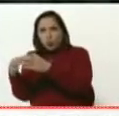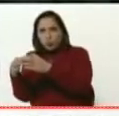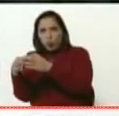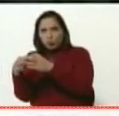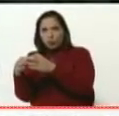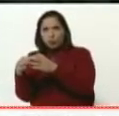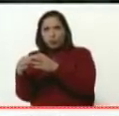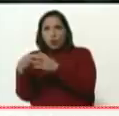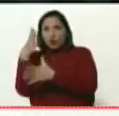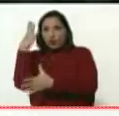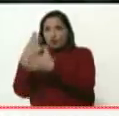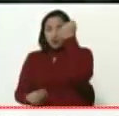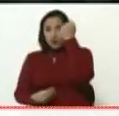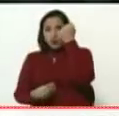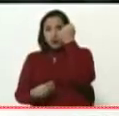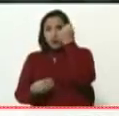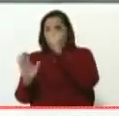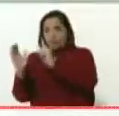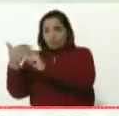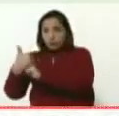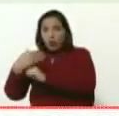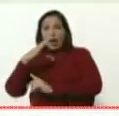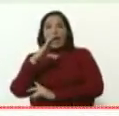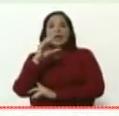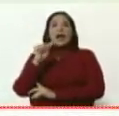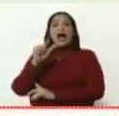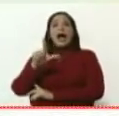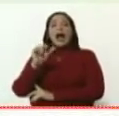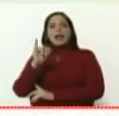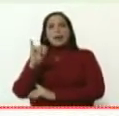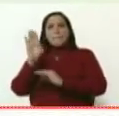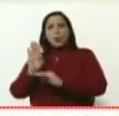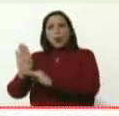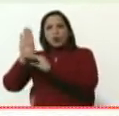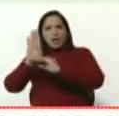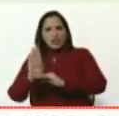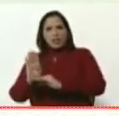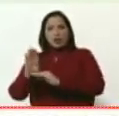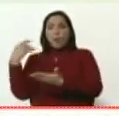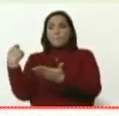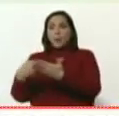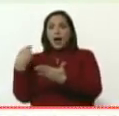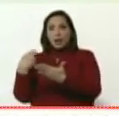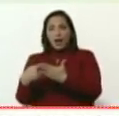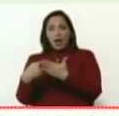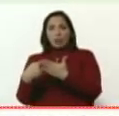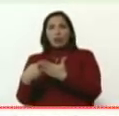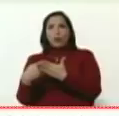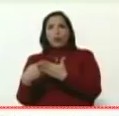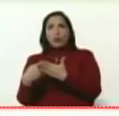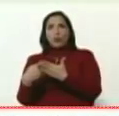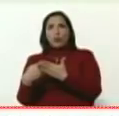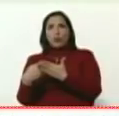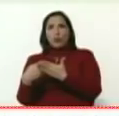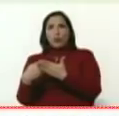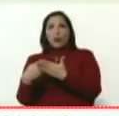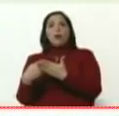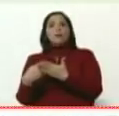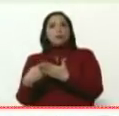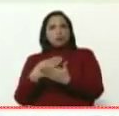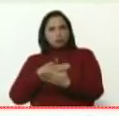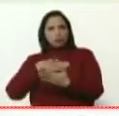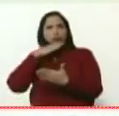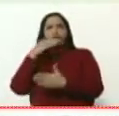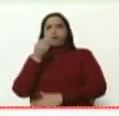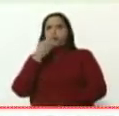de desertores que se encontraban en Cali, protegidos, amparados, financiados y cubierta su logística por